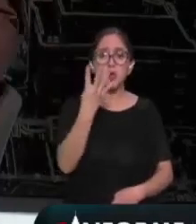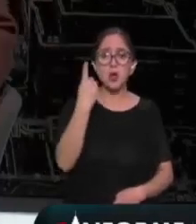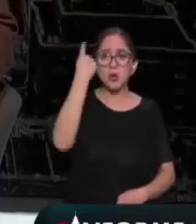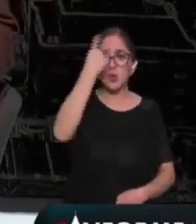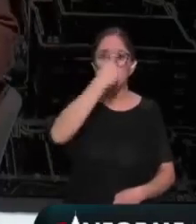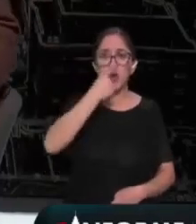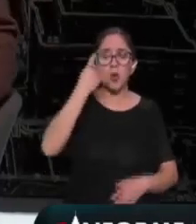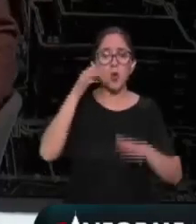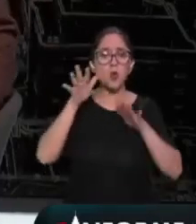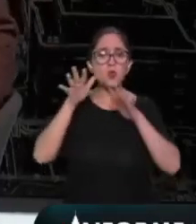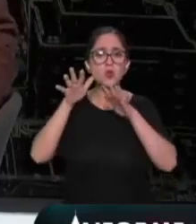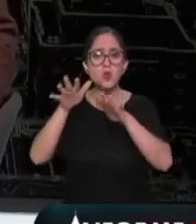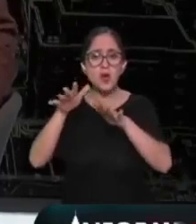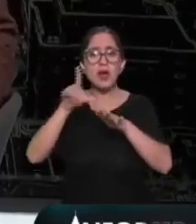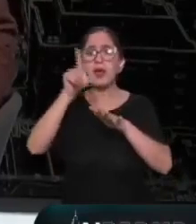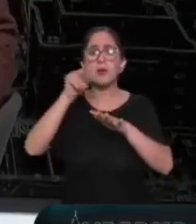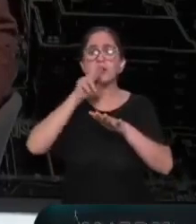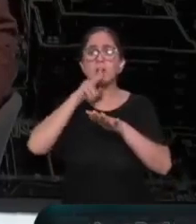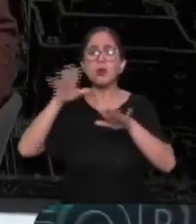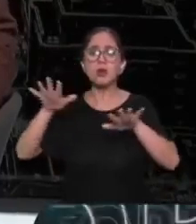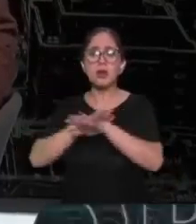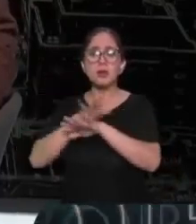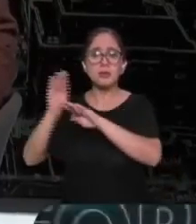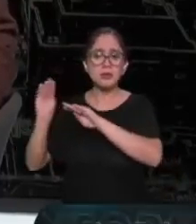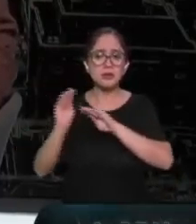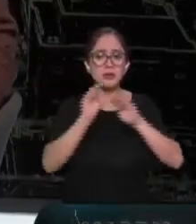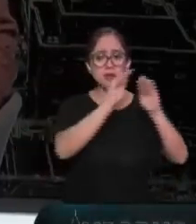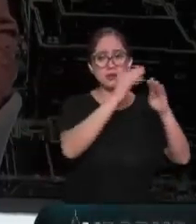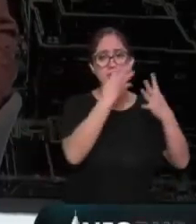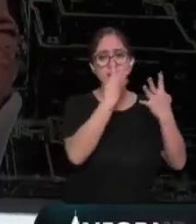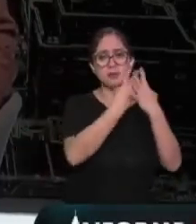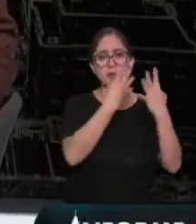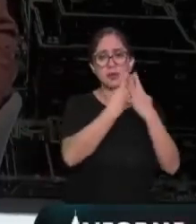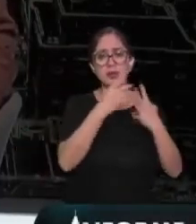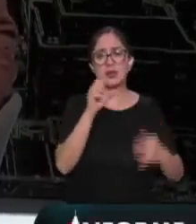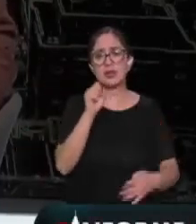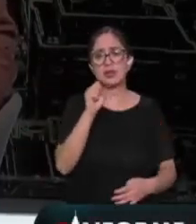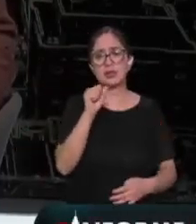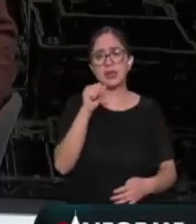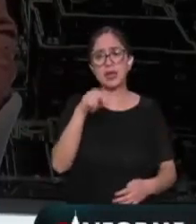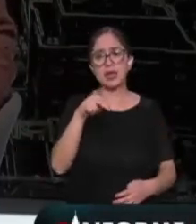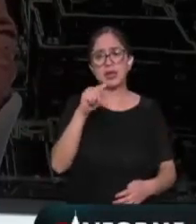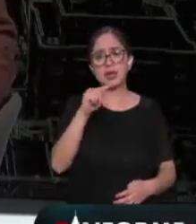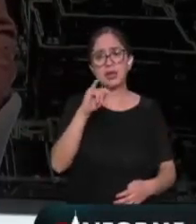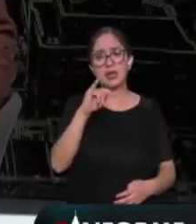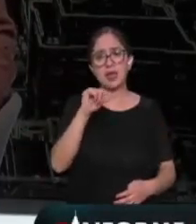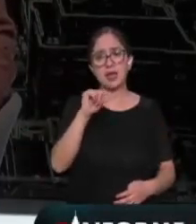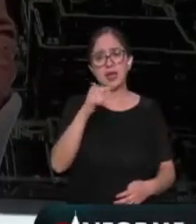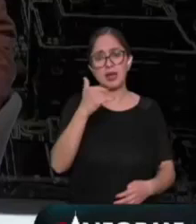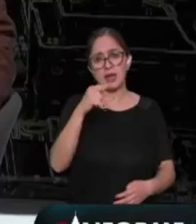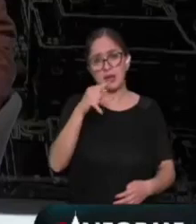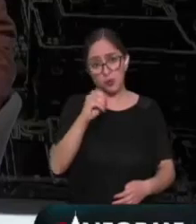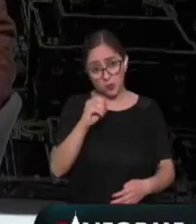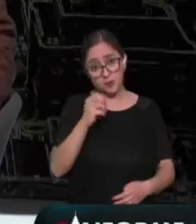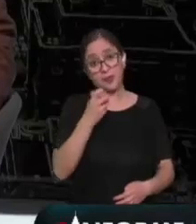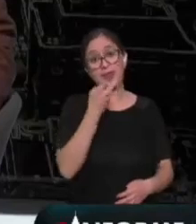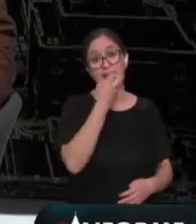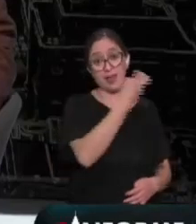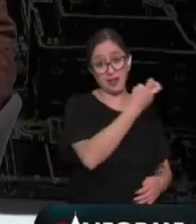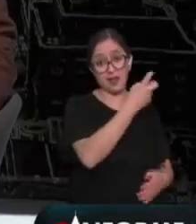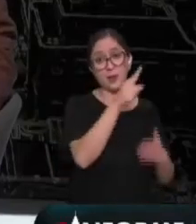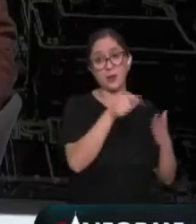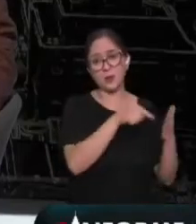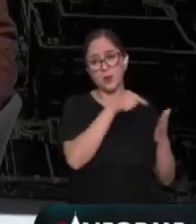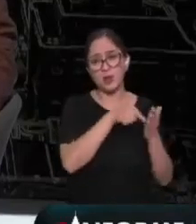llevaron al penal de Santiaguito. Está raro. En el penal de Santiaguito, desafortunadamente, sí,